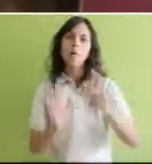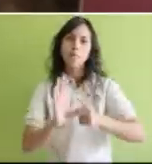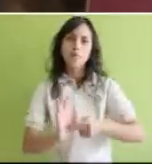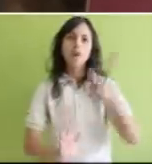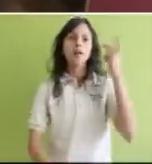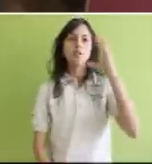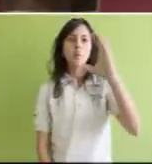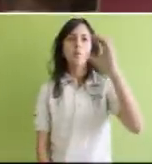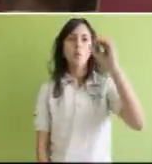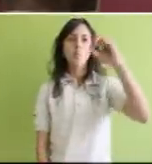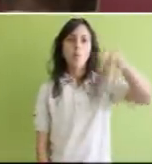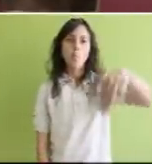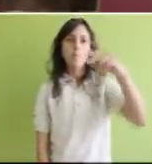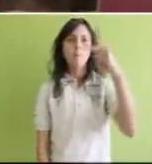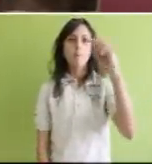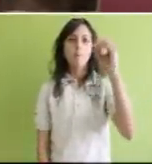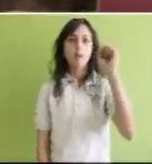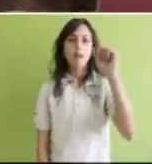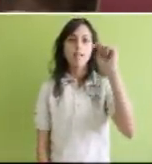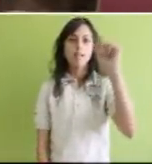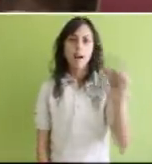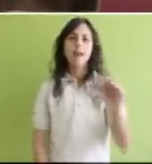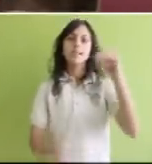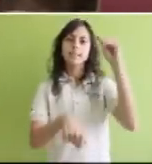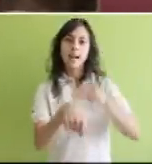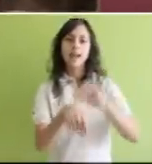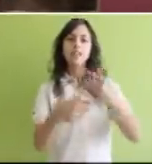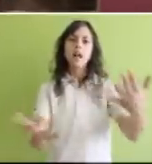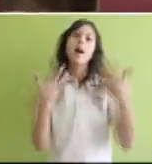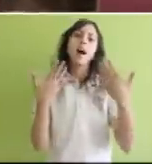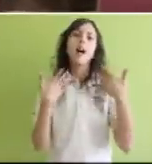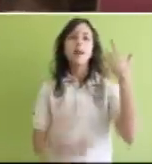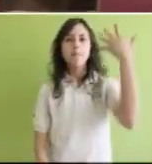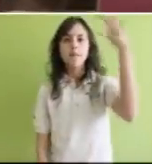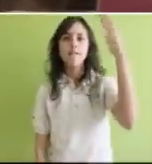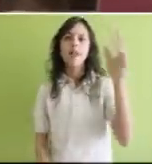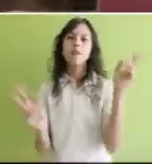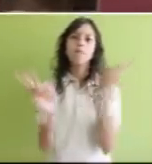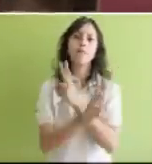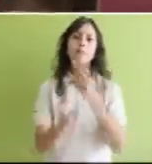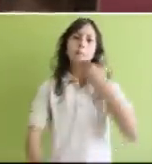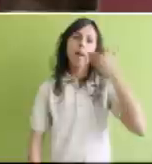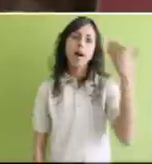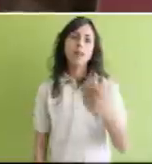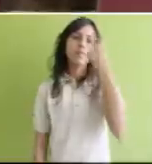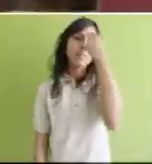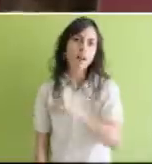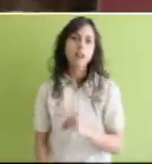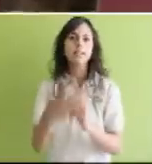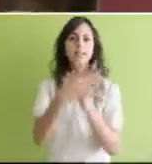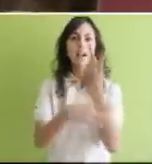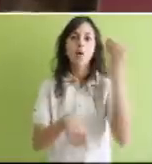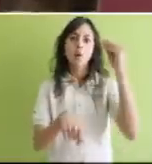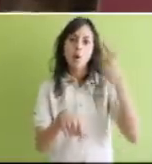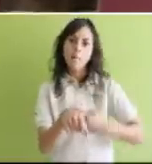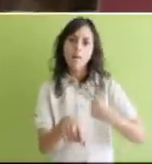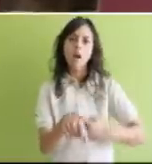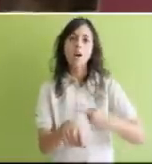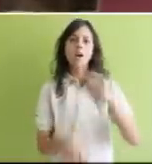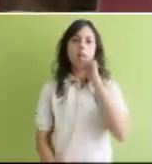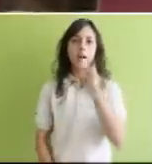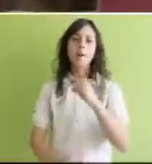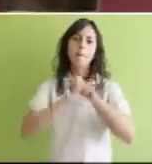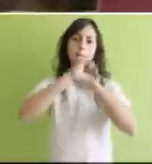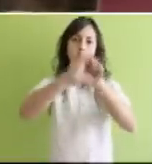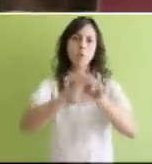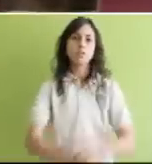Recuerda regarlas bien, nutrirlas de composta y mantenerlas en un clima adecuado para que tus plantitas resistan mejor